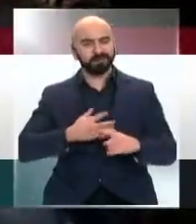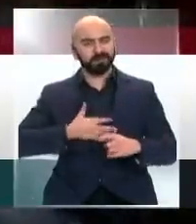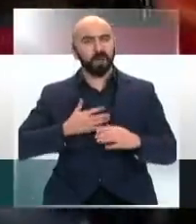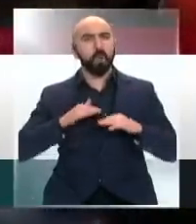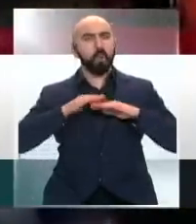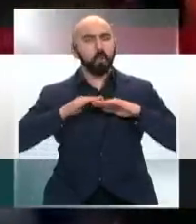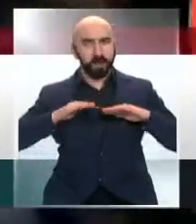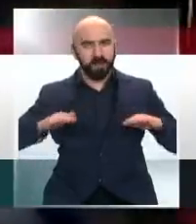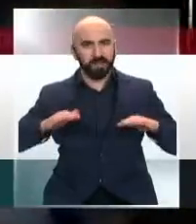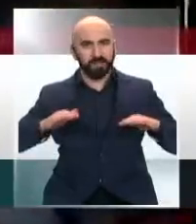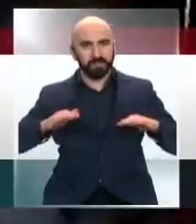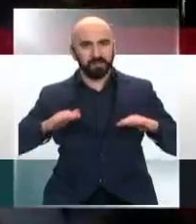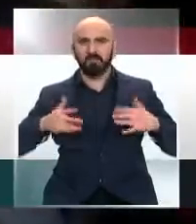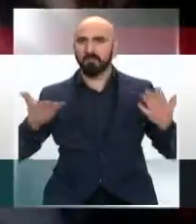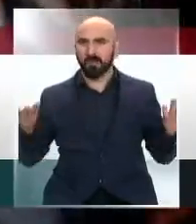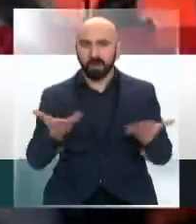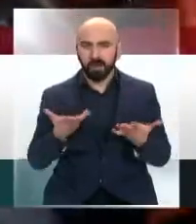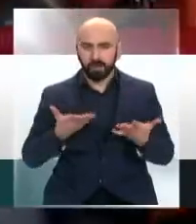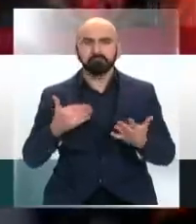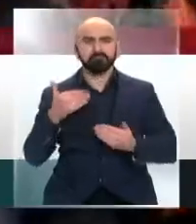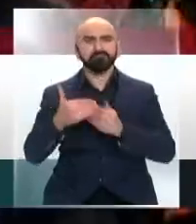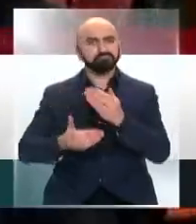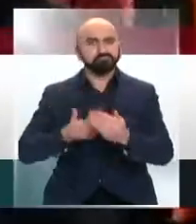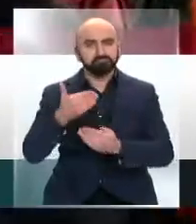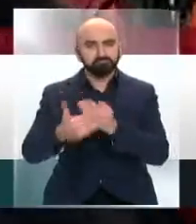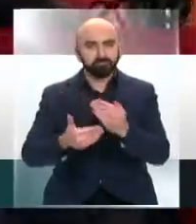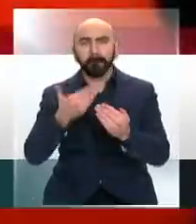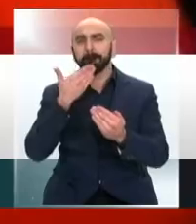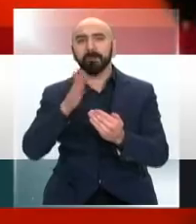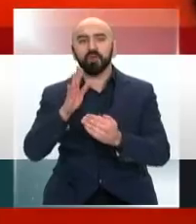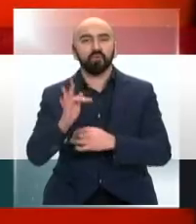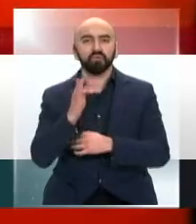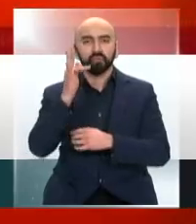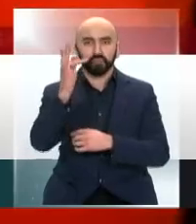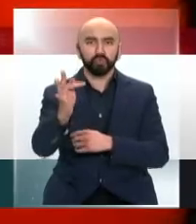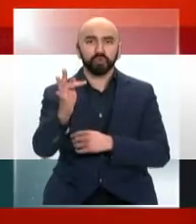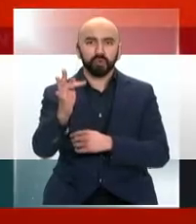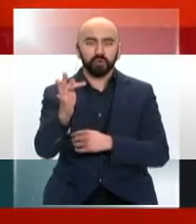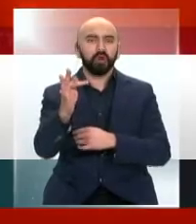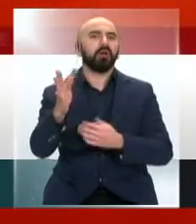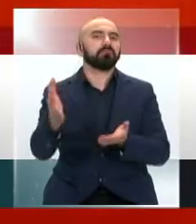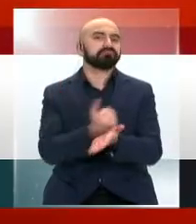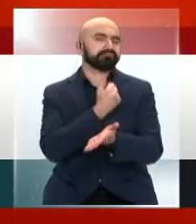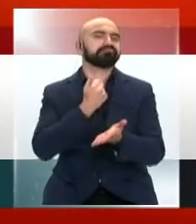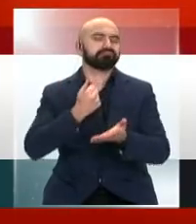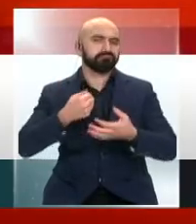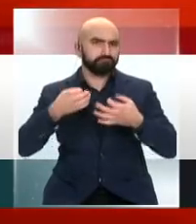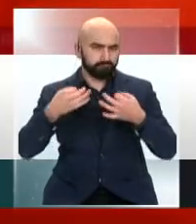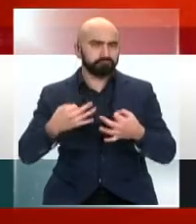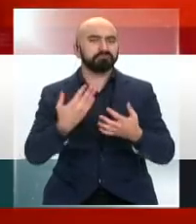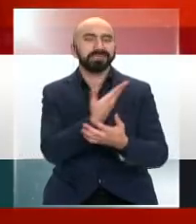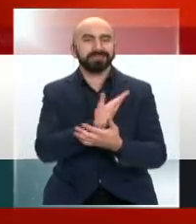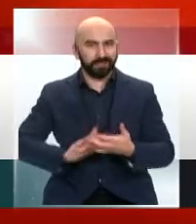para ser más convocante, para poder en el futuro ganar la presidencia de Chile.